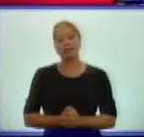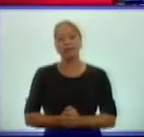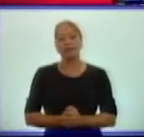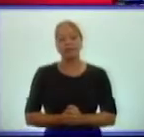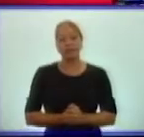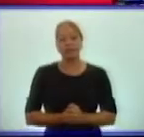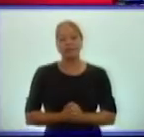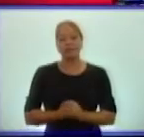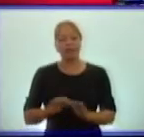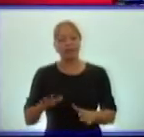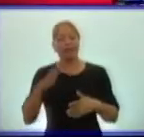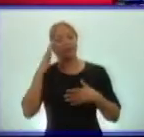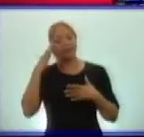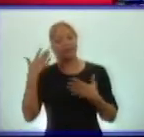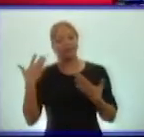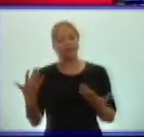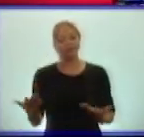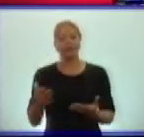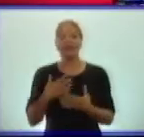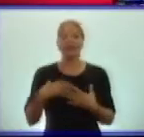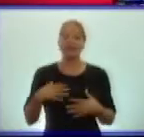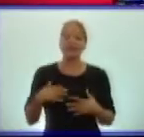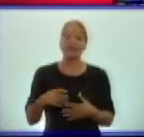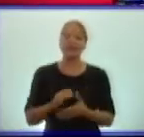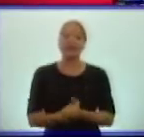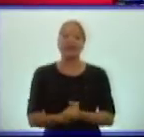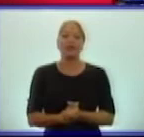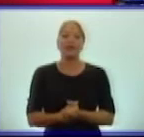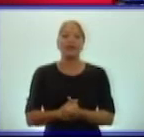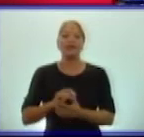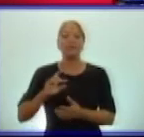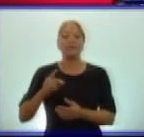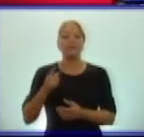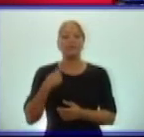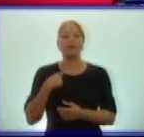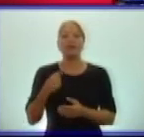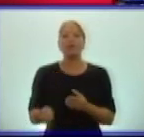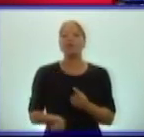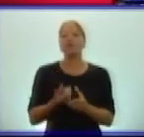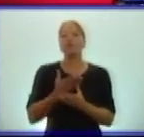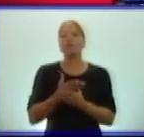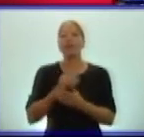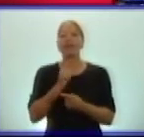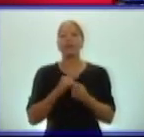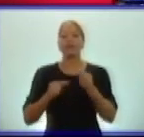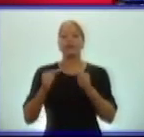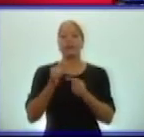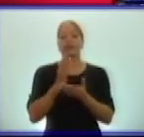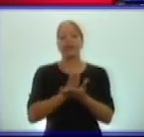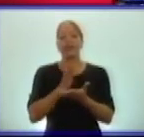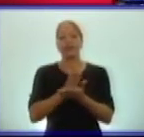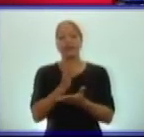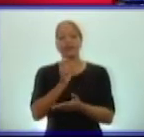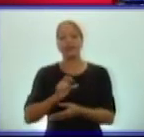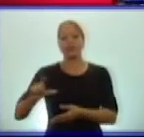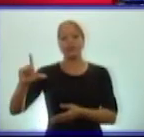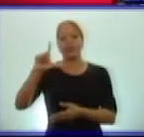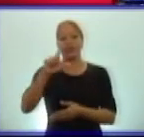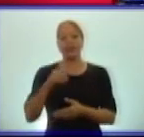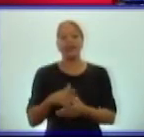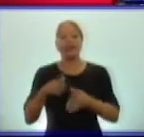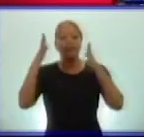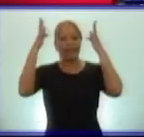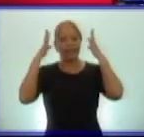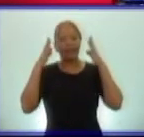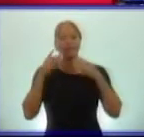ya hemos refrescado también cómo surgen las principales clases sociales del régimen feudal. Desde